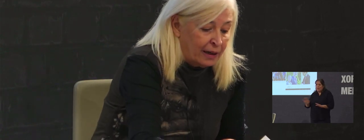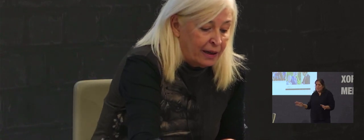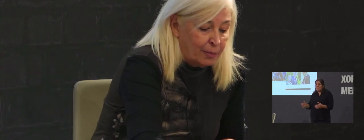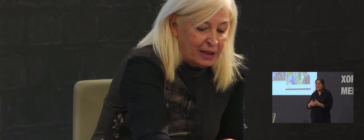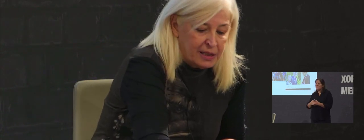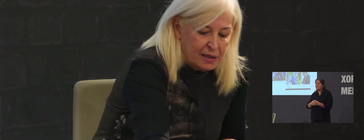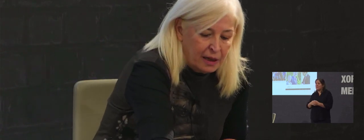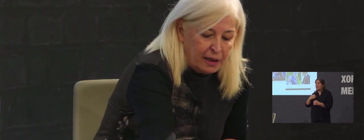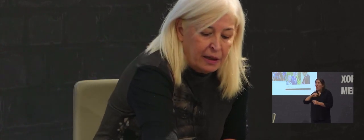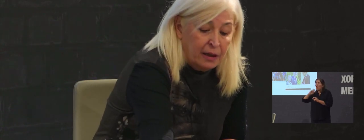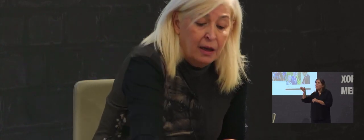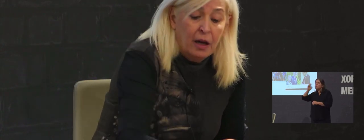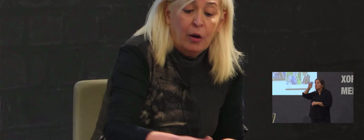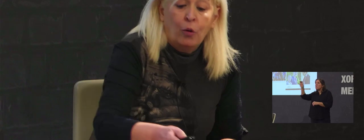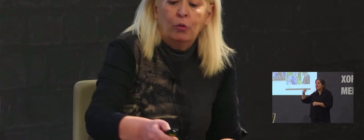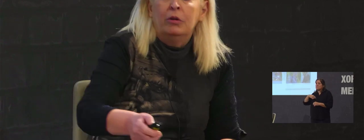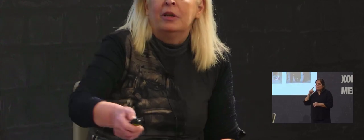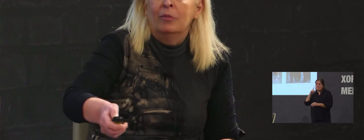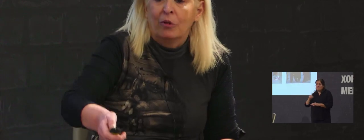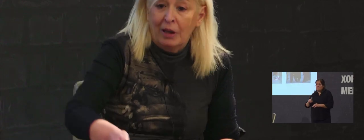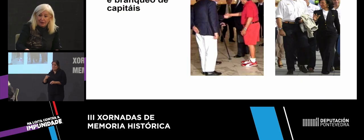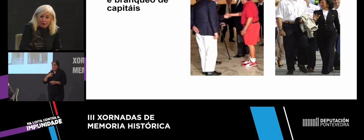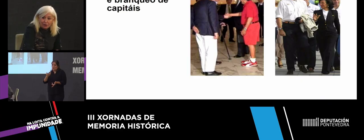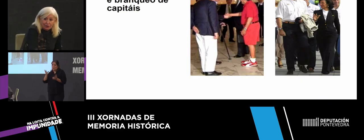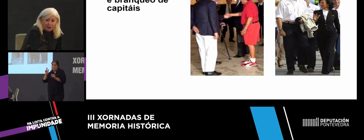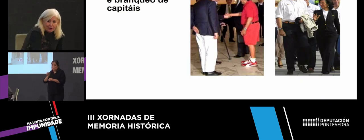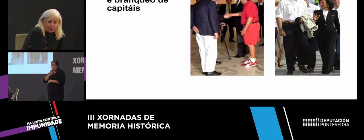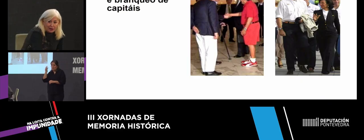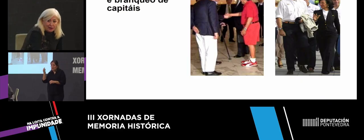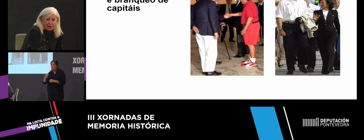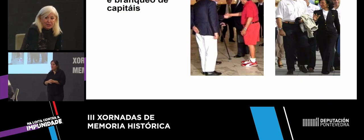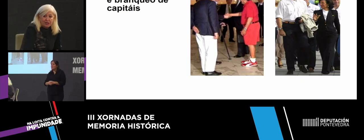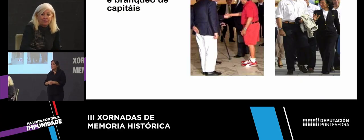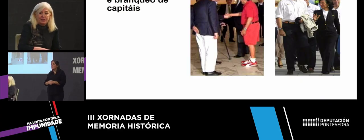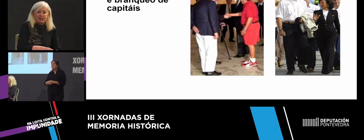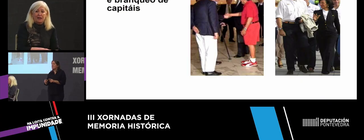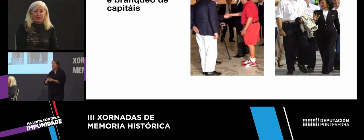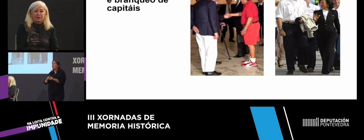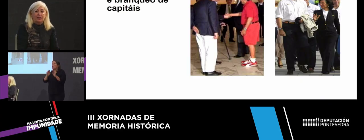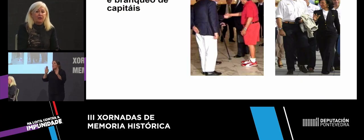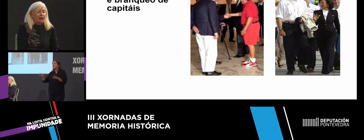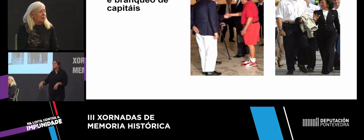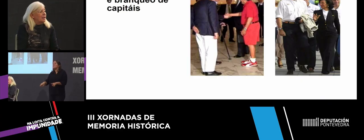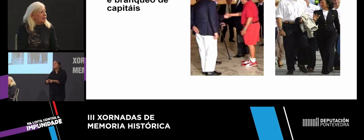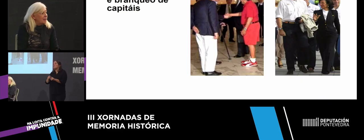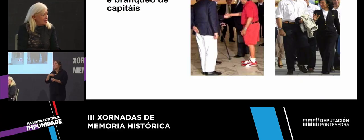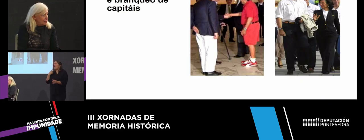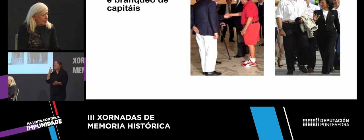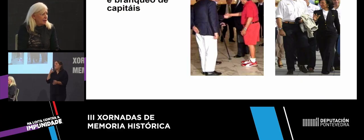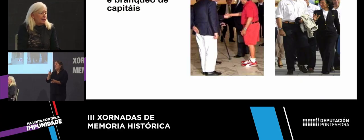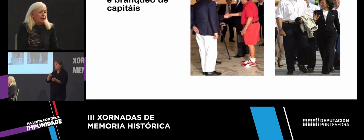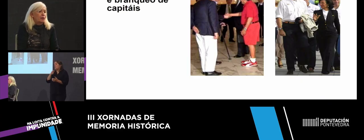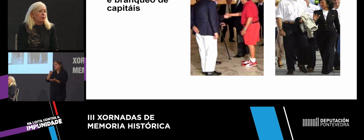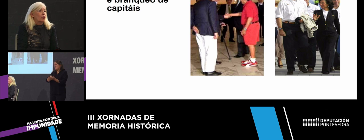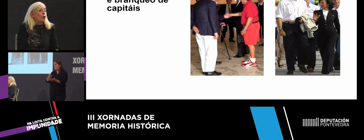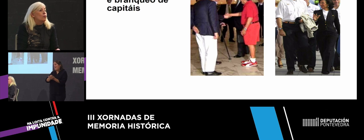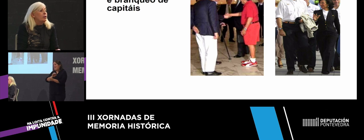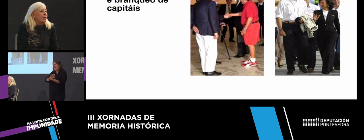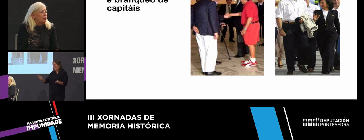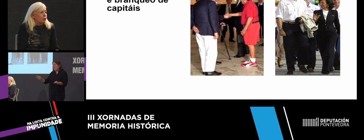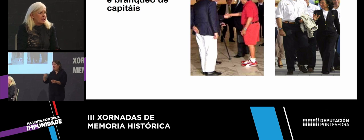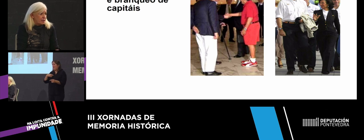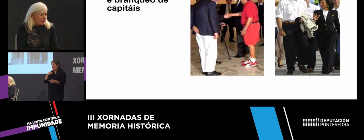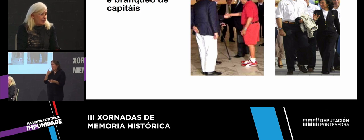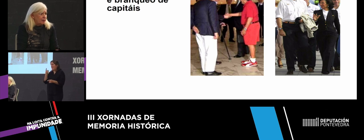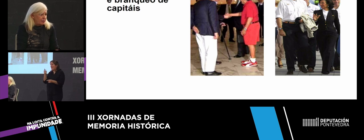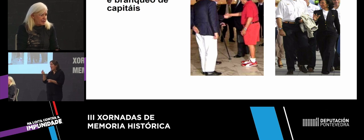en calquera país. E o último delito é o da evasión fiscal e branqueo de capitais, que é o